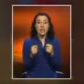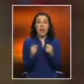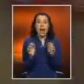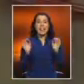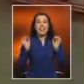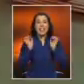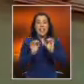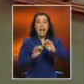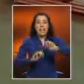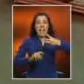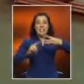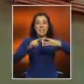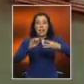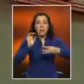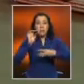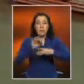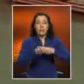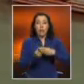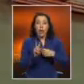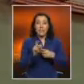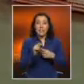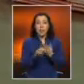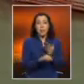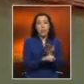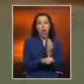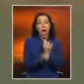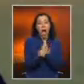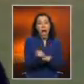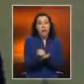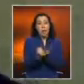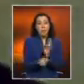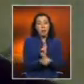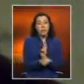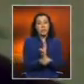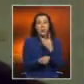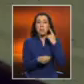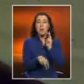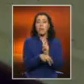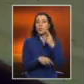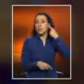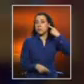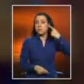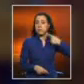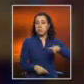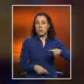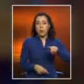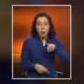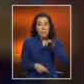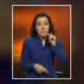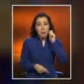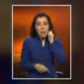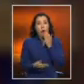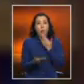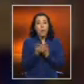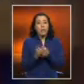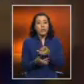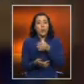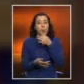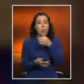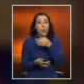tercer piso. Vicente pidió ayuda a un profesor, pero dice que no fue escuchado. ¿Y a tu mamá cuándo le cuentas?